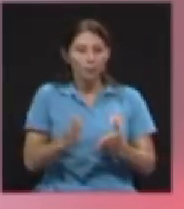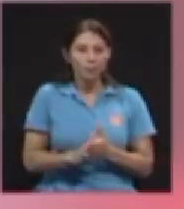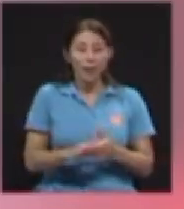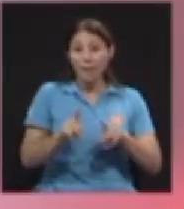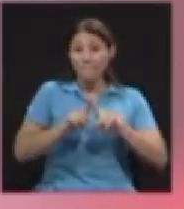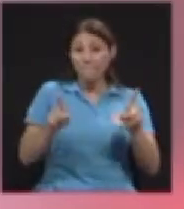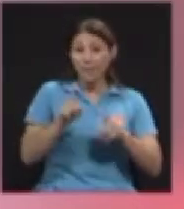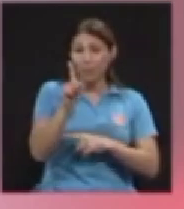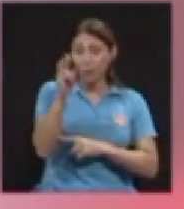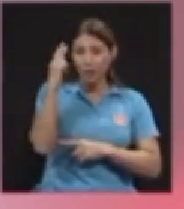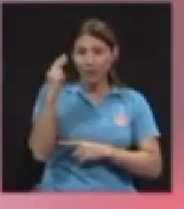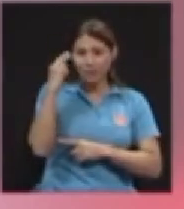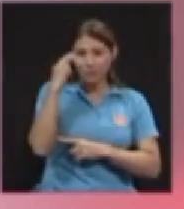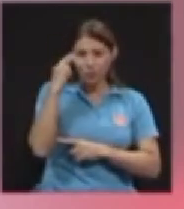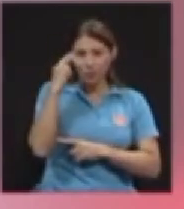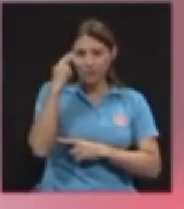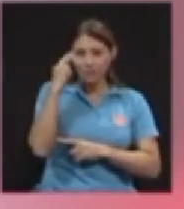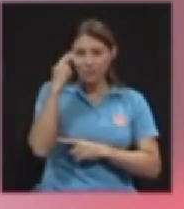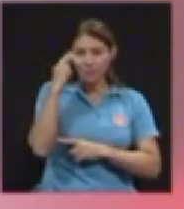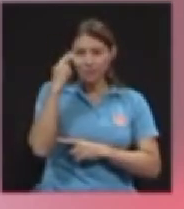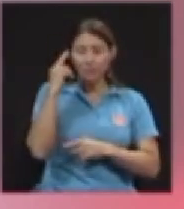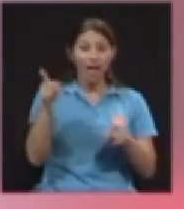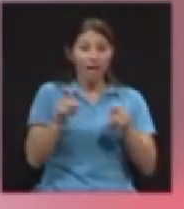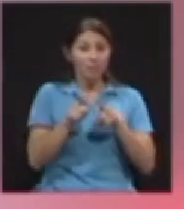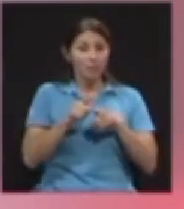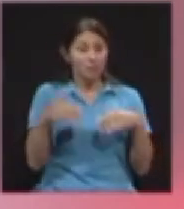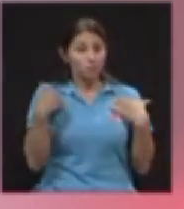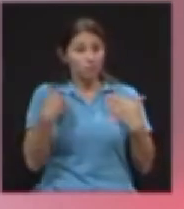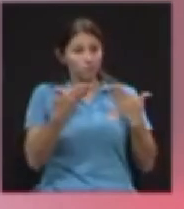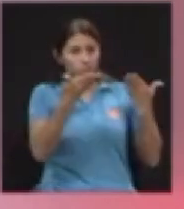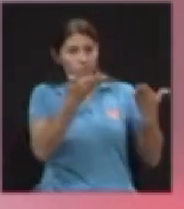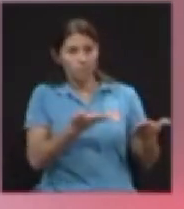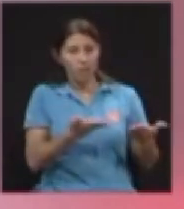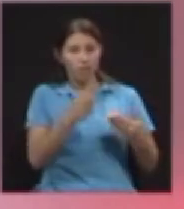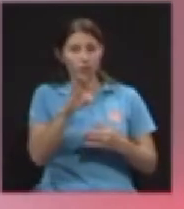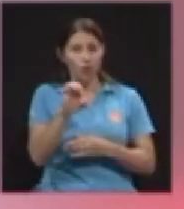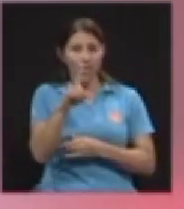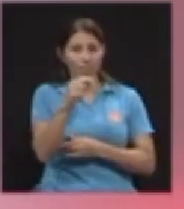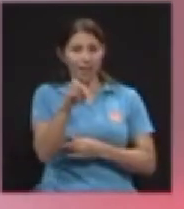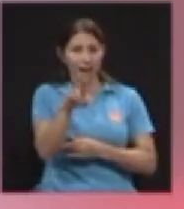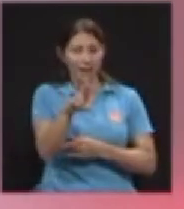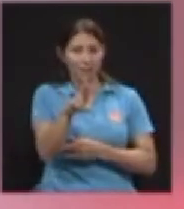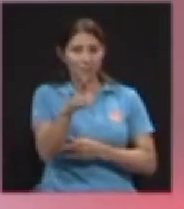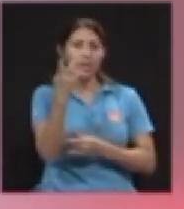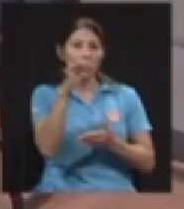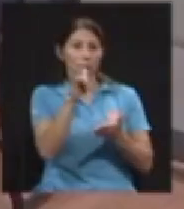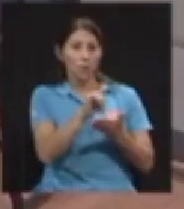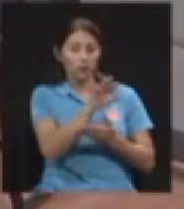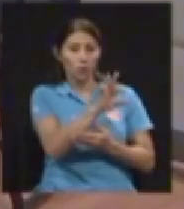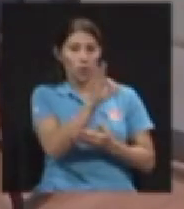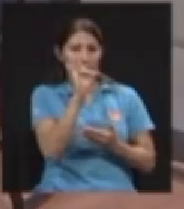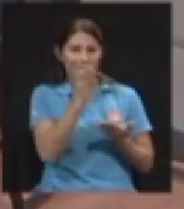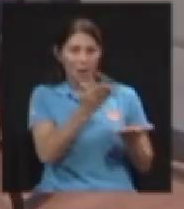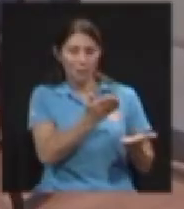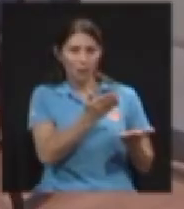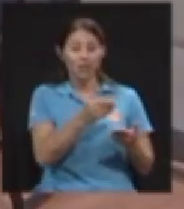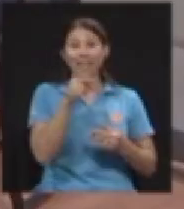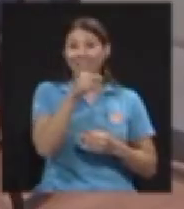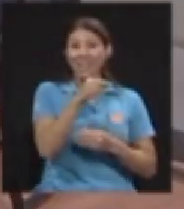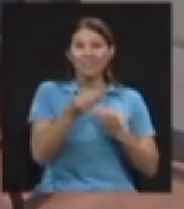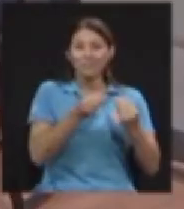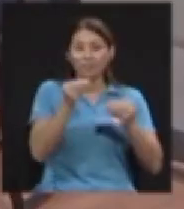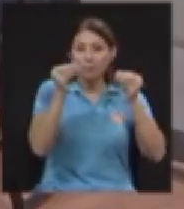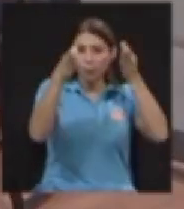una de las razones, además del gusto de tener aquí a don Edgar, por la cual lo invitamos, es que don Edgar, entre otras cosas, es profesor